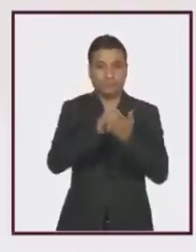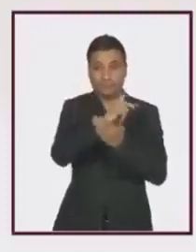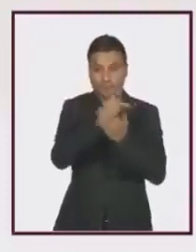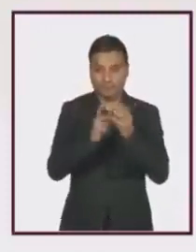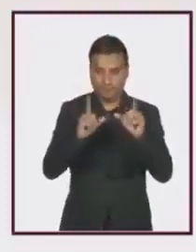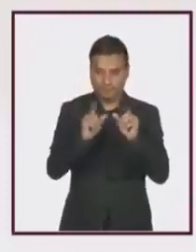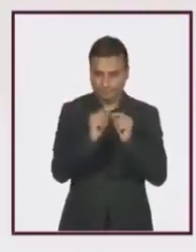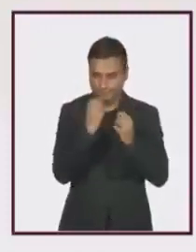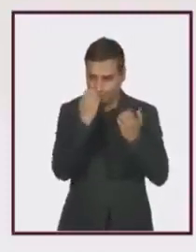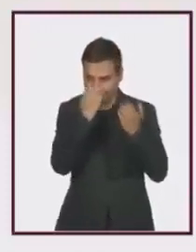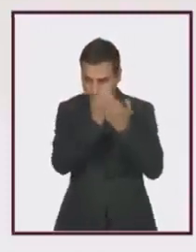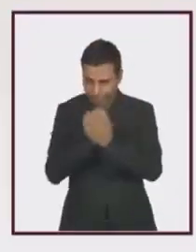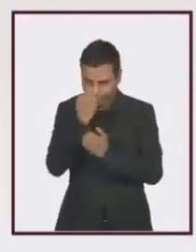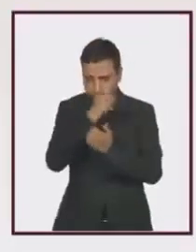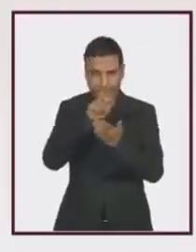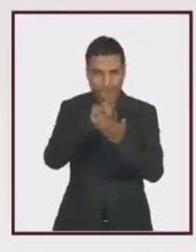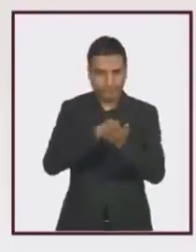analítico.